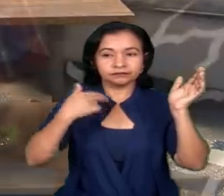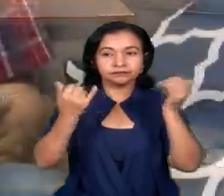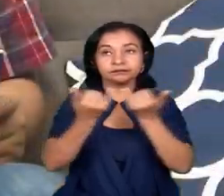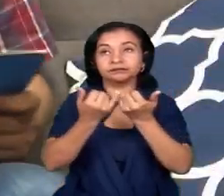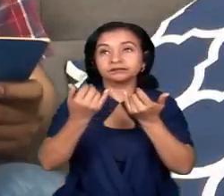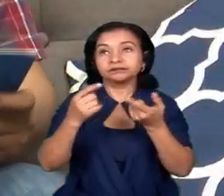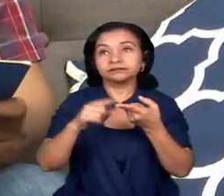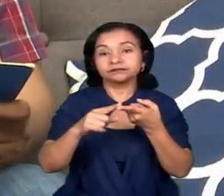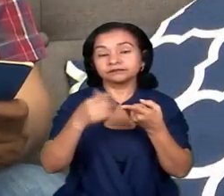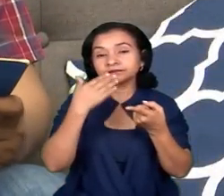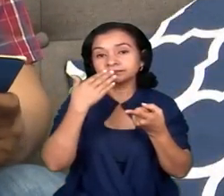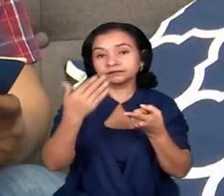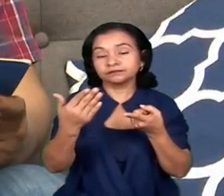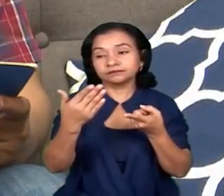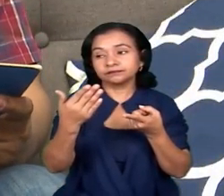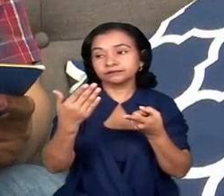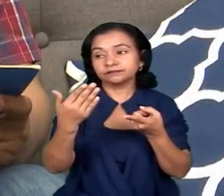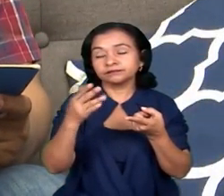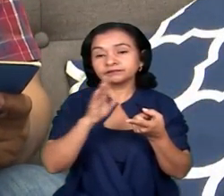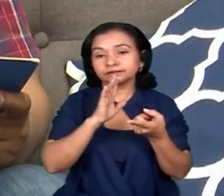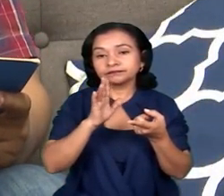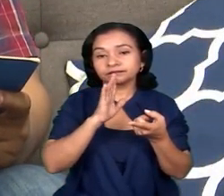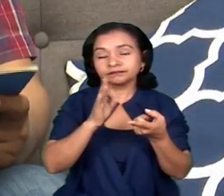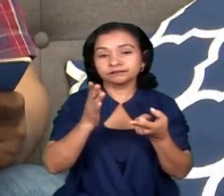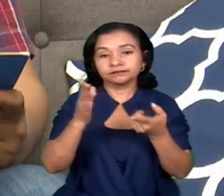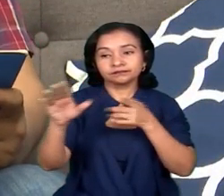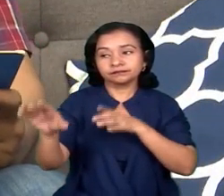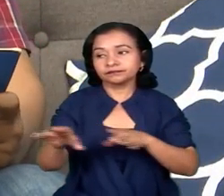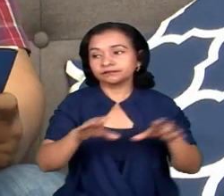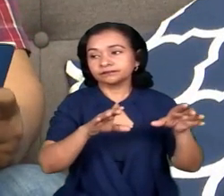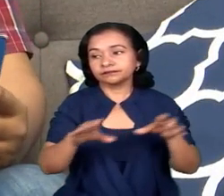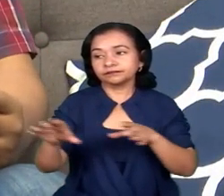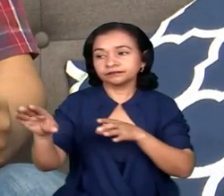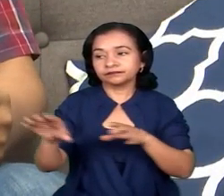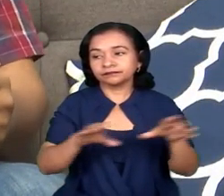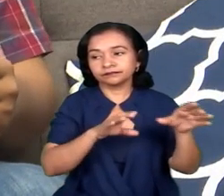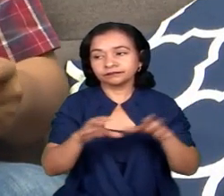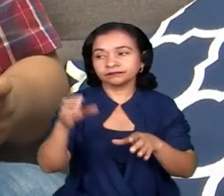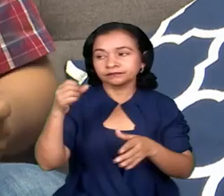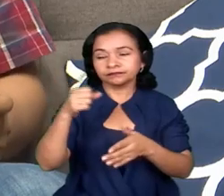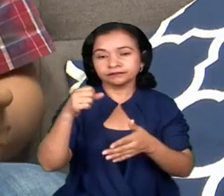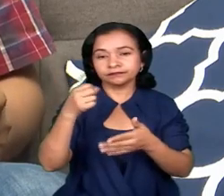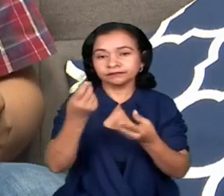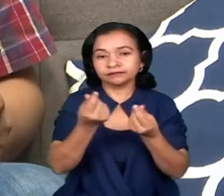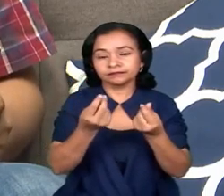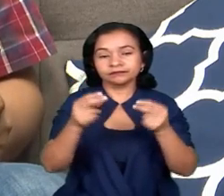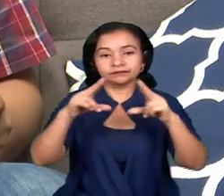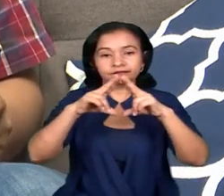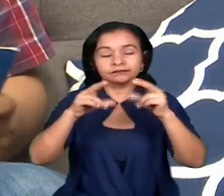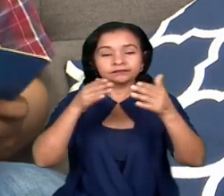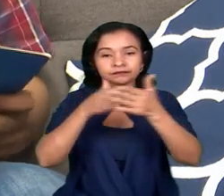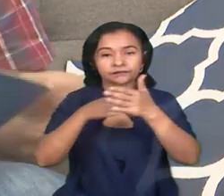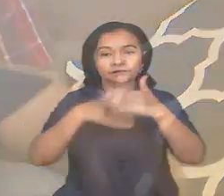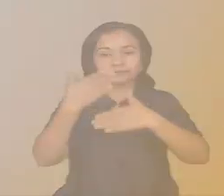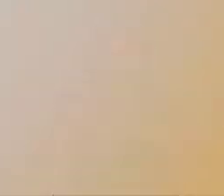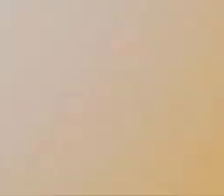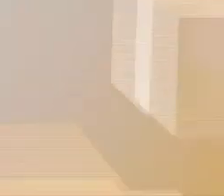CONIMIPYME. Bueno, estamos conversando sobre las actividades del comercio para fortalecer a la economía nacional. Ya